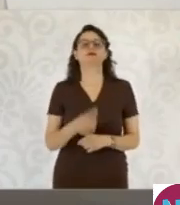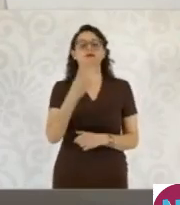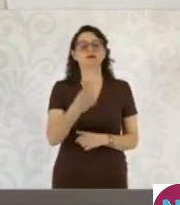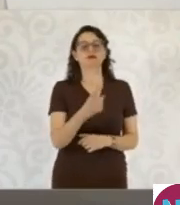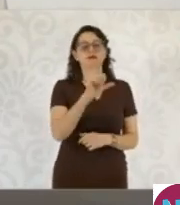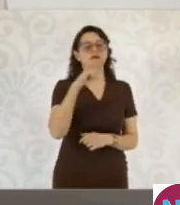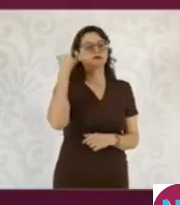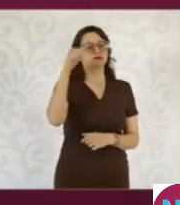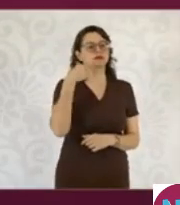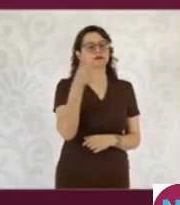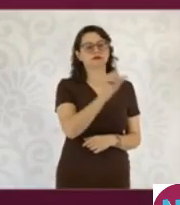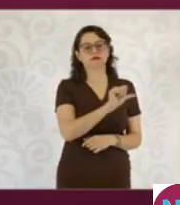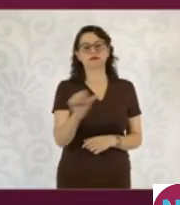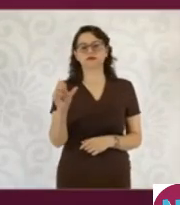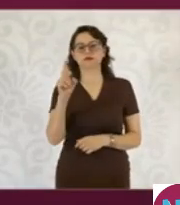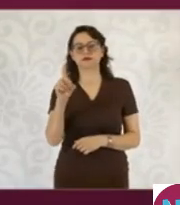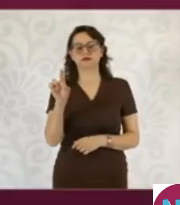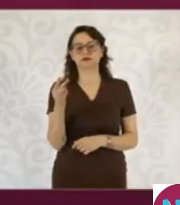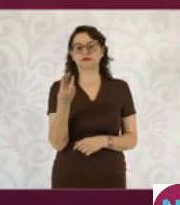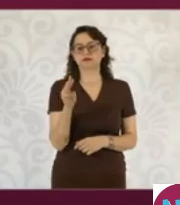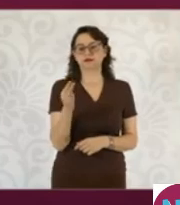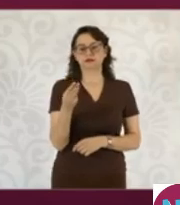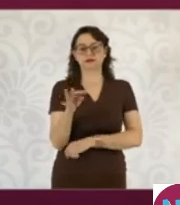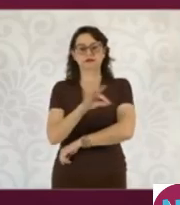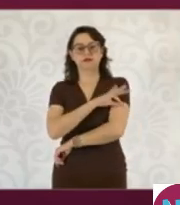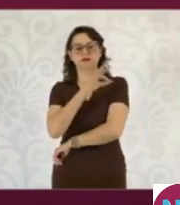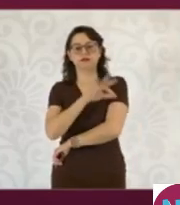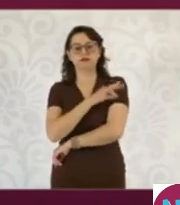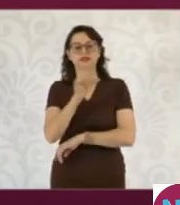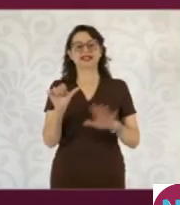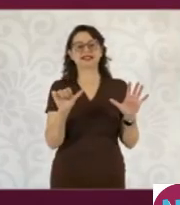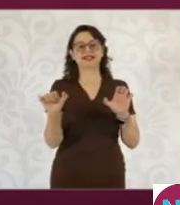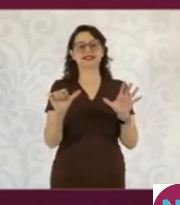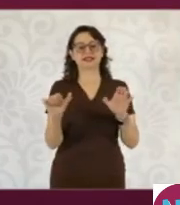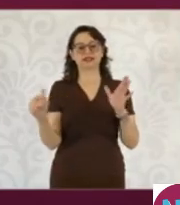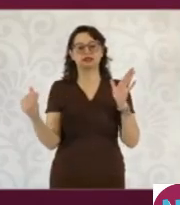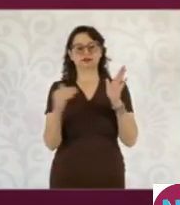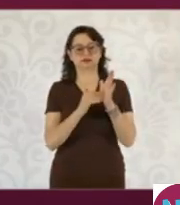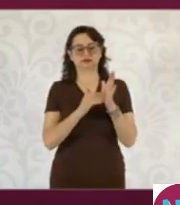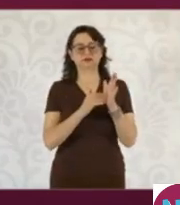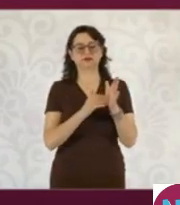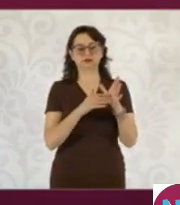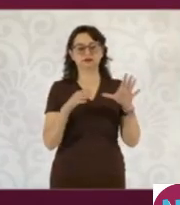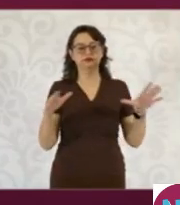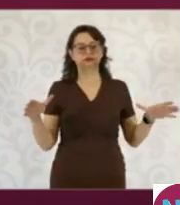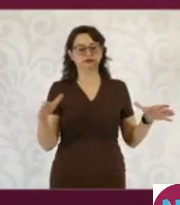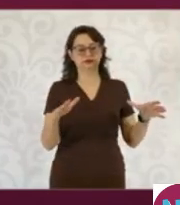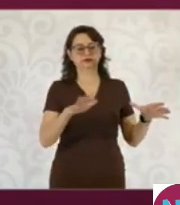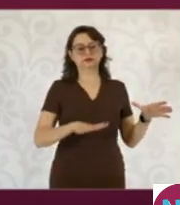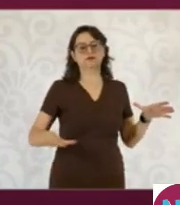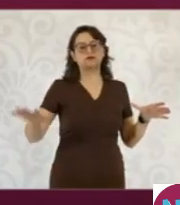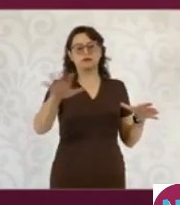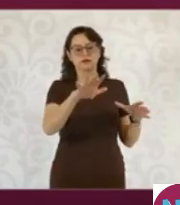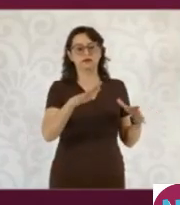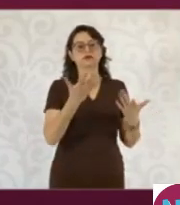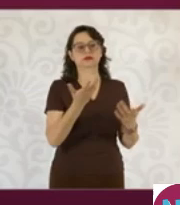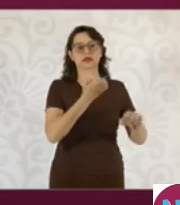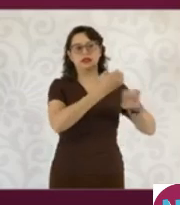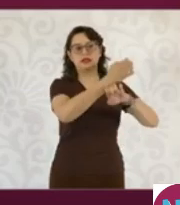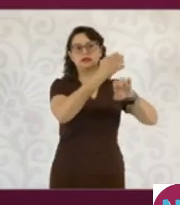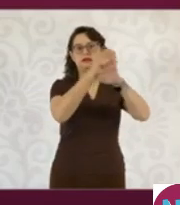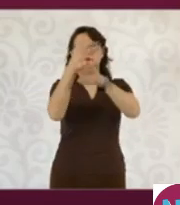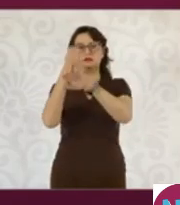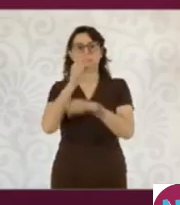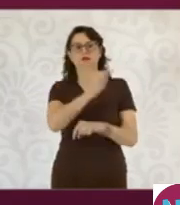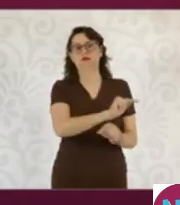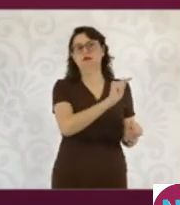mayo hemos aplicado 600,000 dosis al grupo objetivo, ponderando más a los estados donde